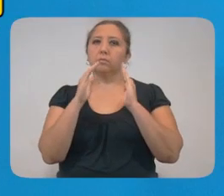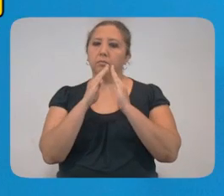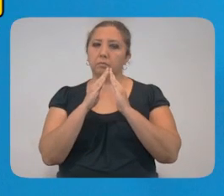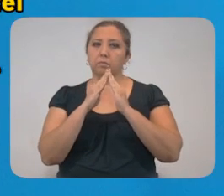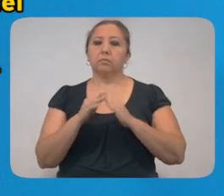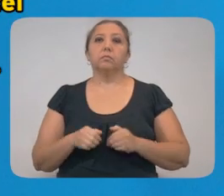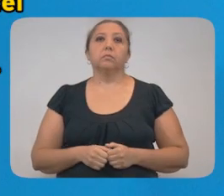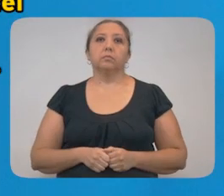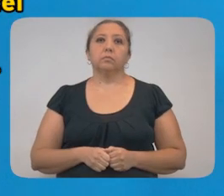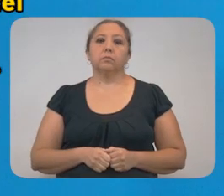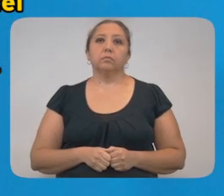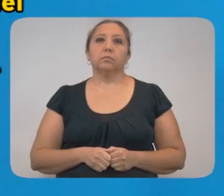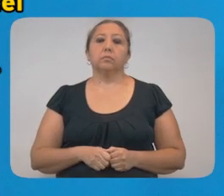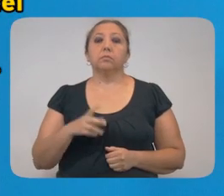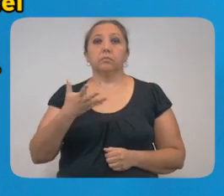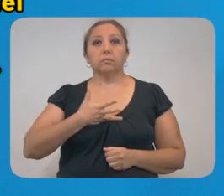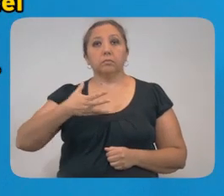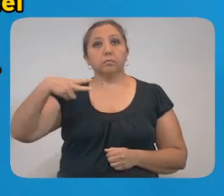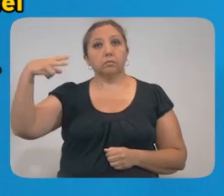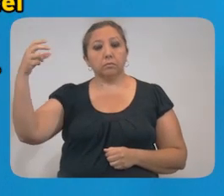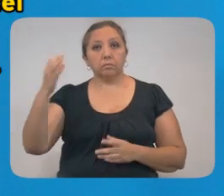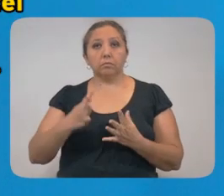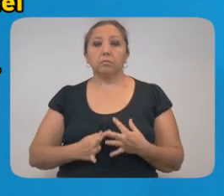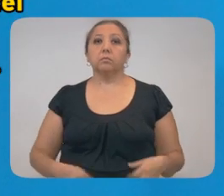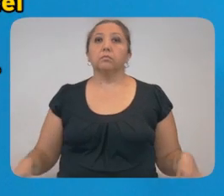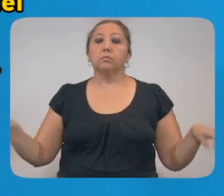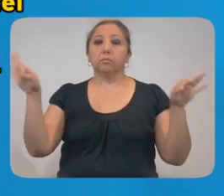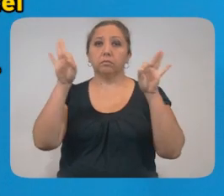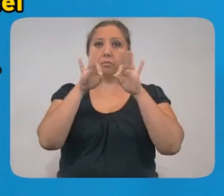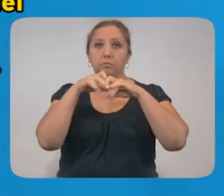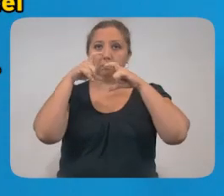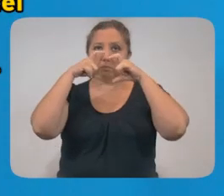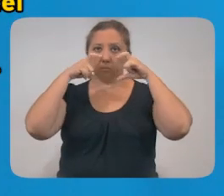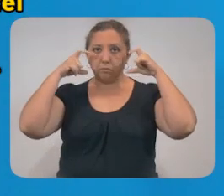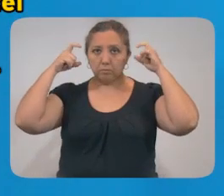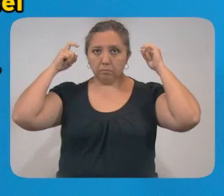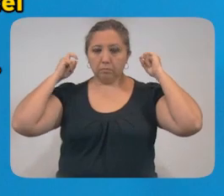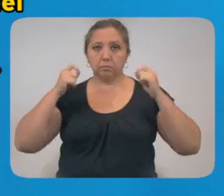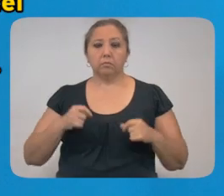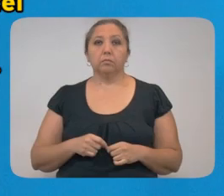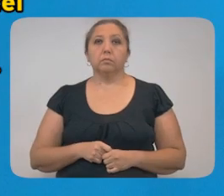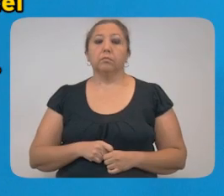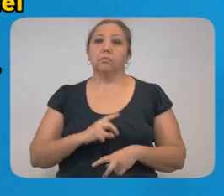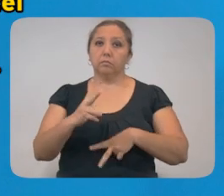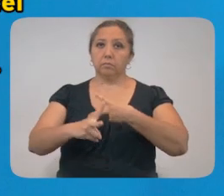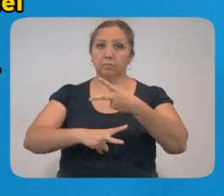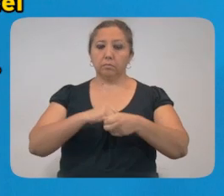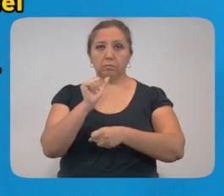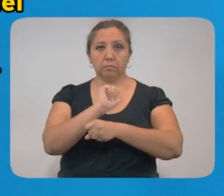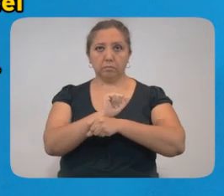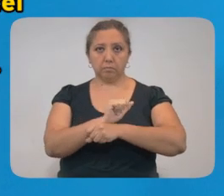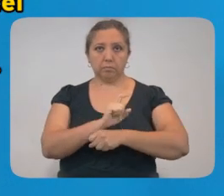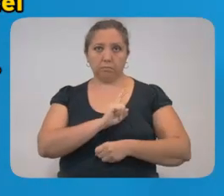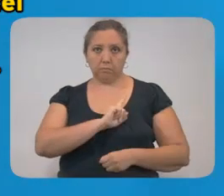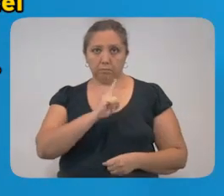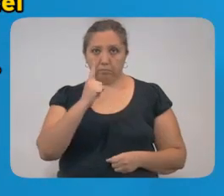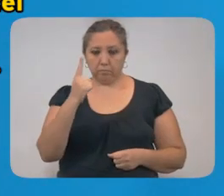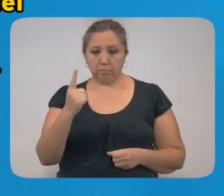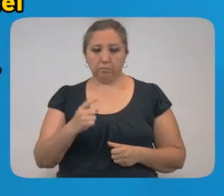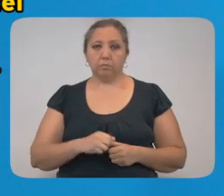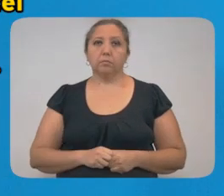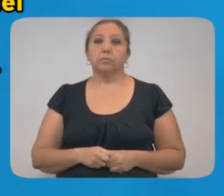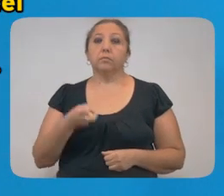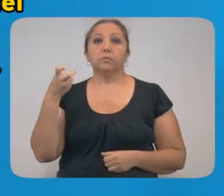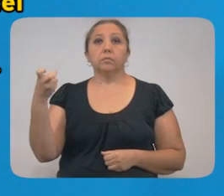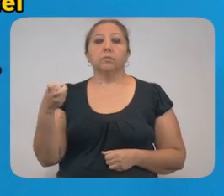casas. Los que tienen que salir de manera indispensable tienen que usar el cubrebocas y si se transportan en automóvil tienen que ir